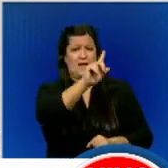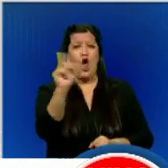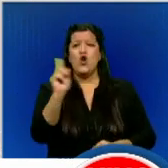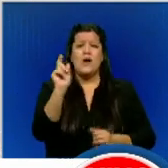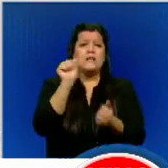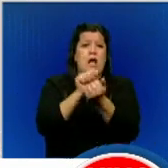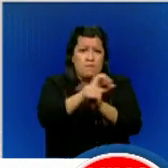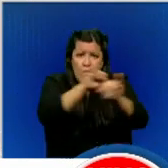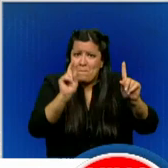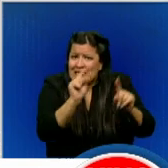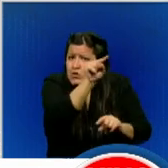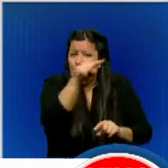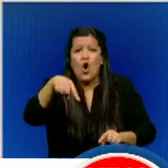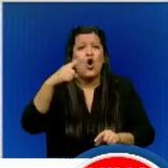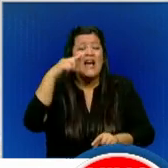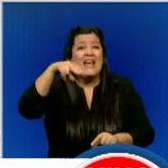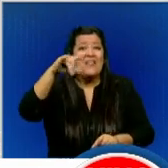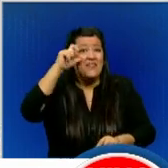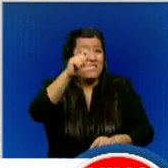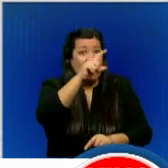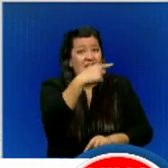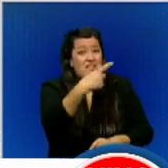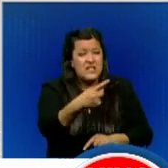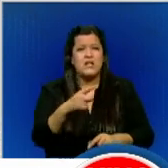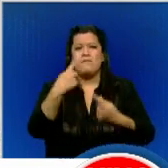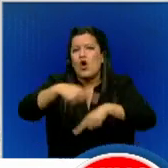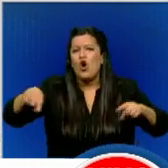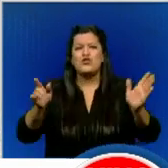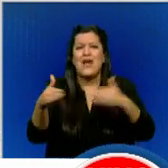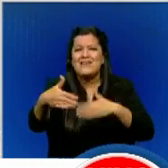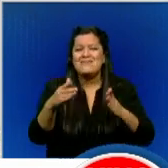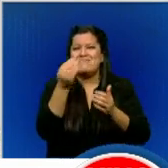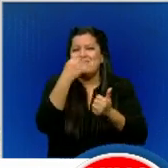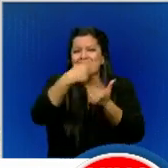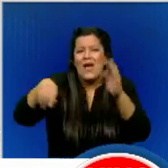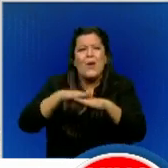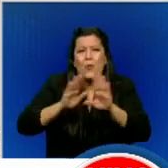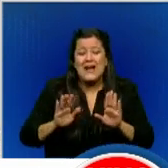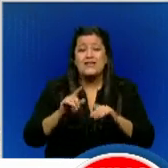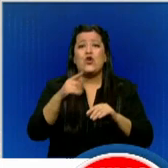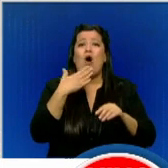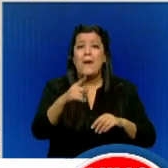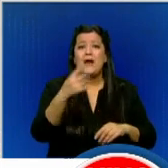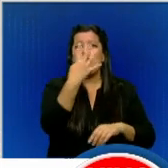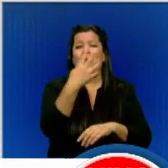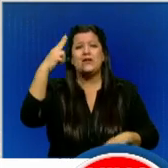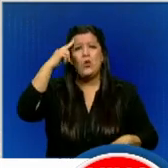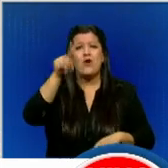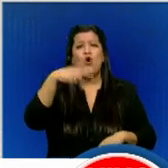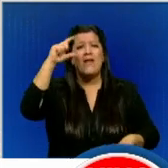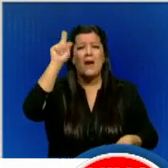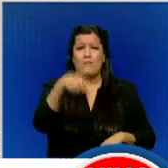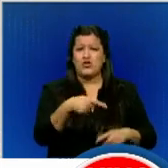publicados indec todo lo que dije canasta básica abril creación 49 10 por ciento